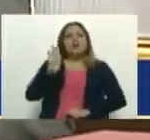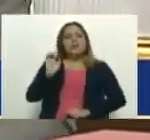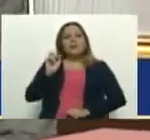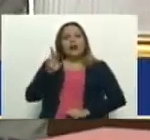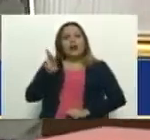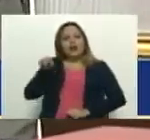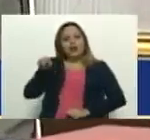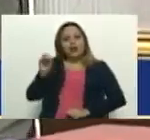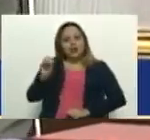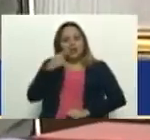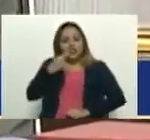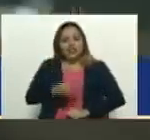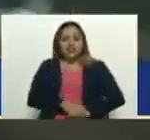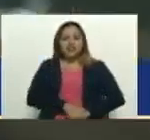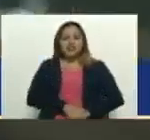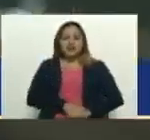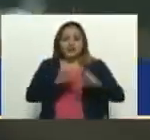tenía la frase,